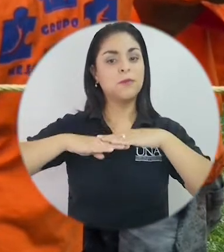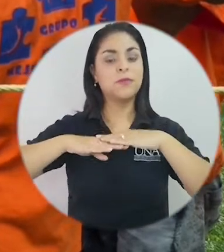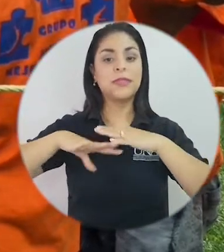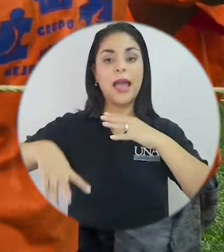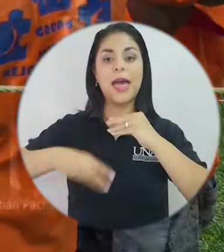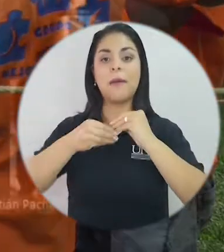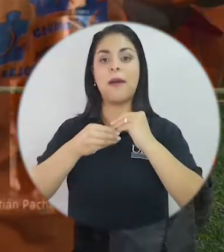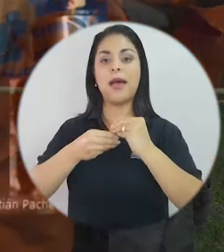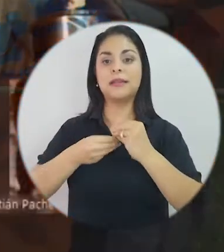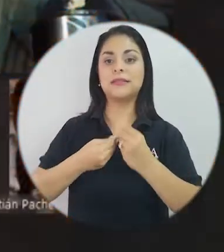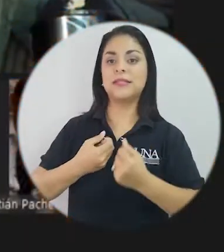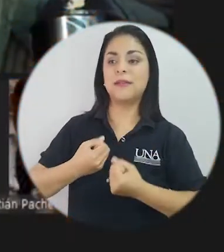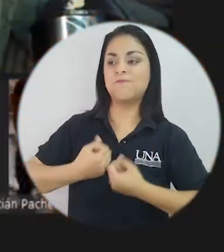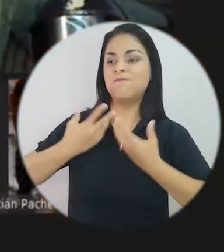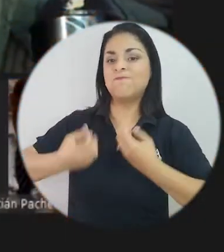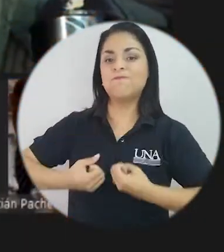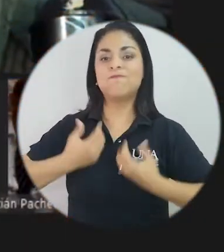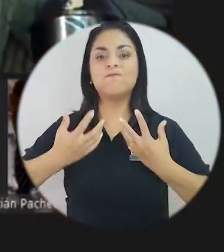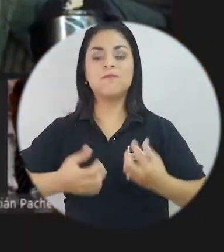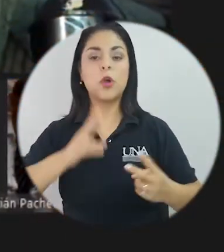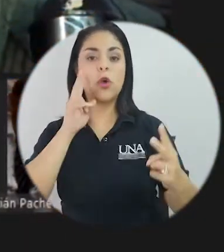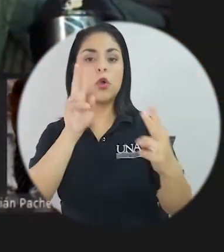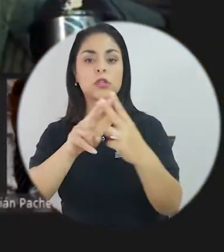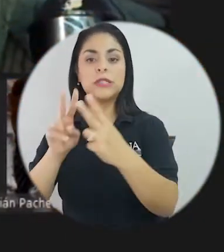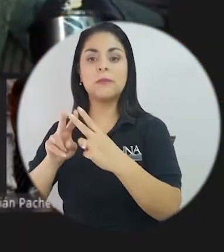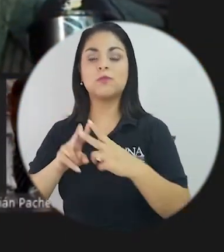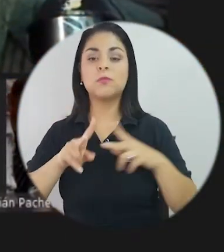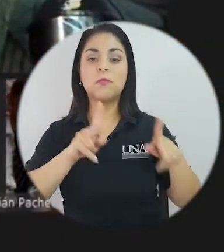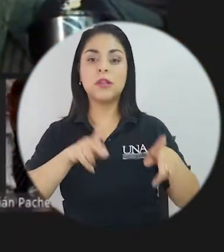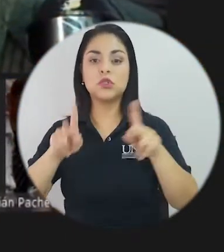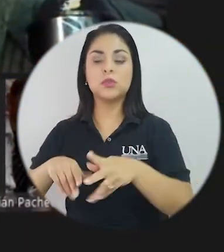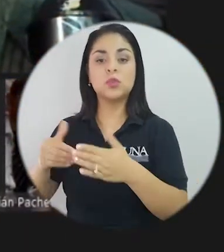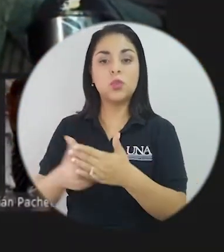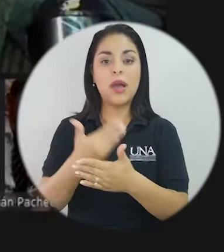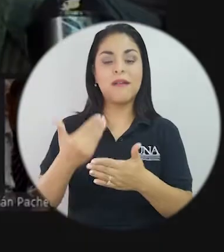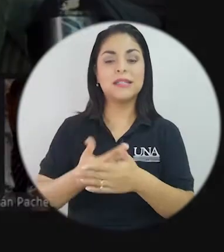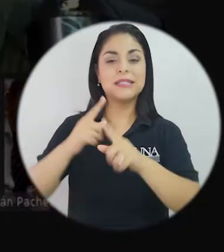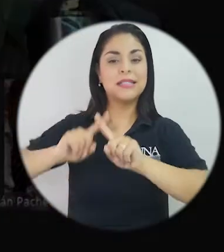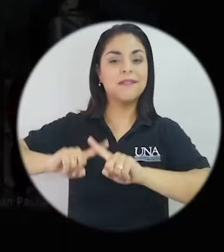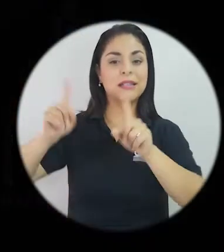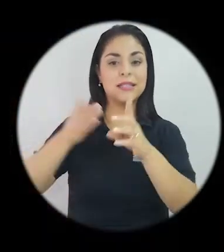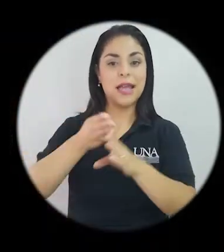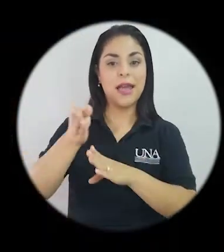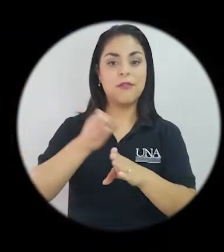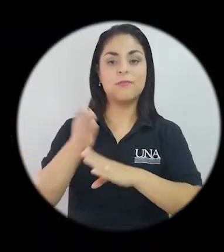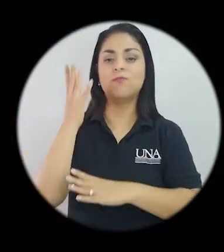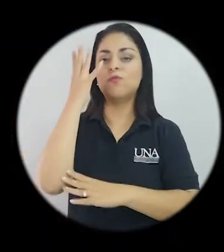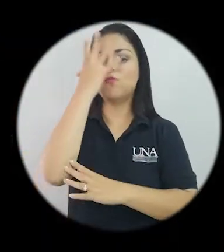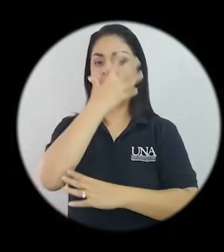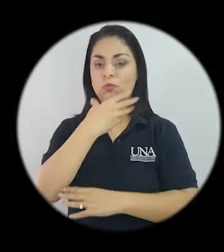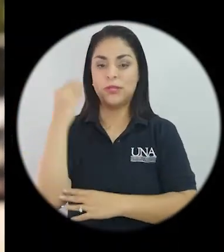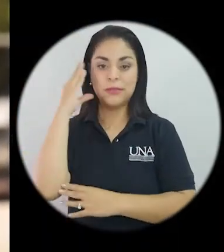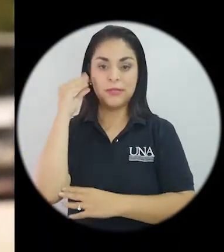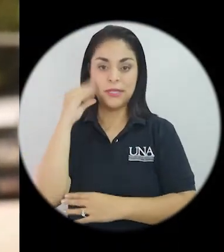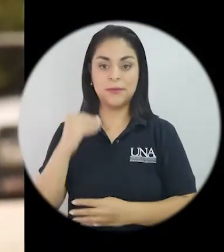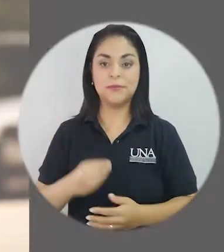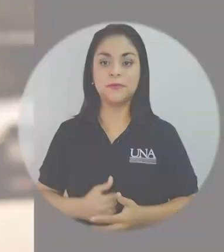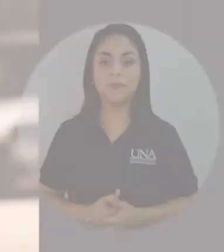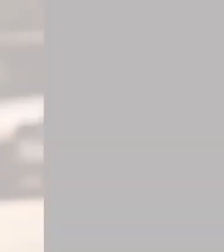nos desenvolvemos, conocemos personas nuevas de diferentes carreras y es muy bonito, es una experiencia sumamente bonita.